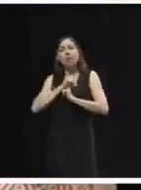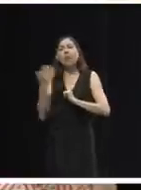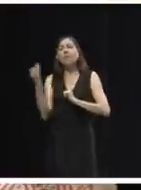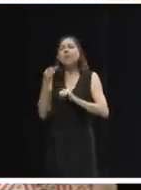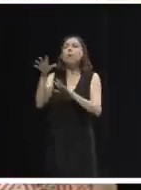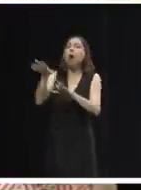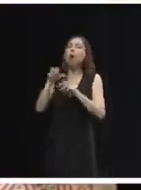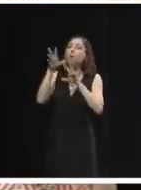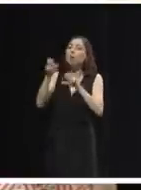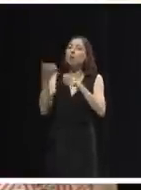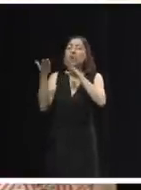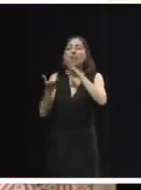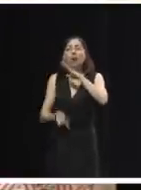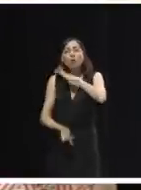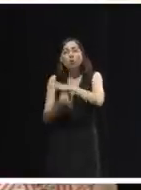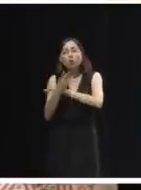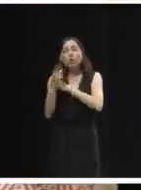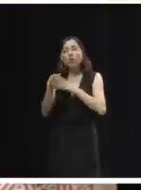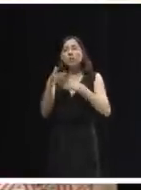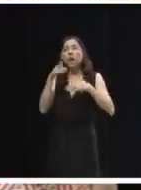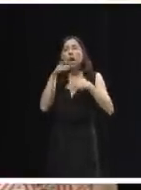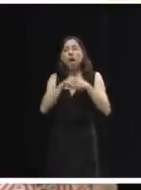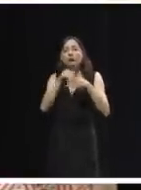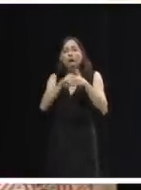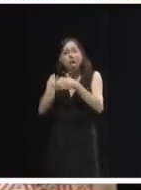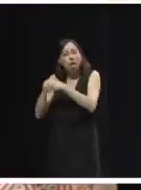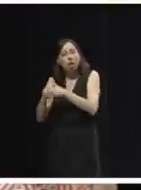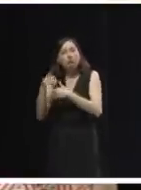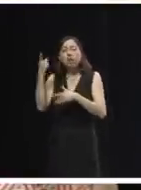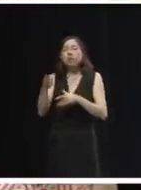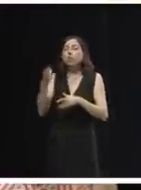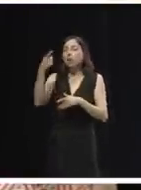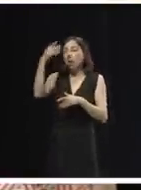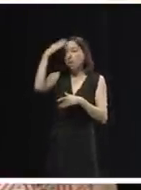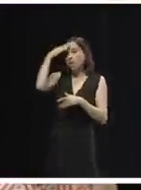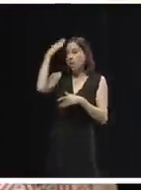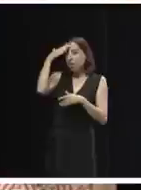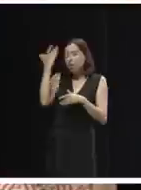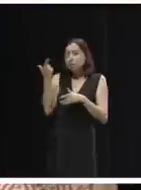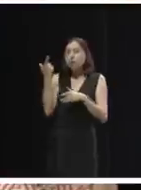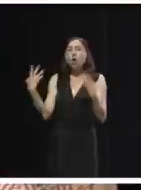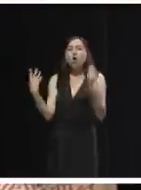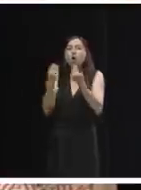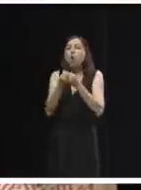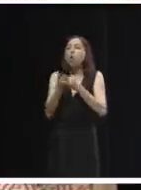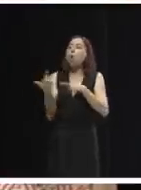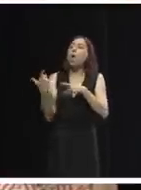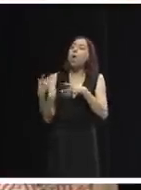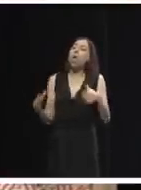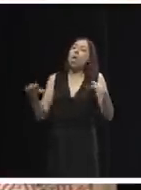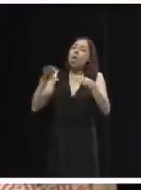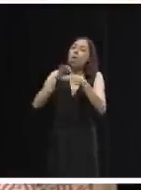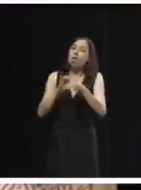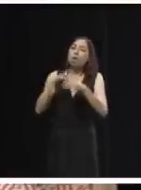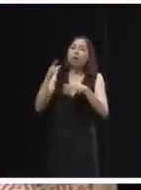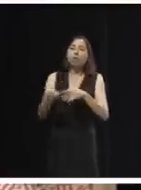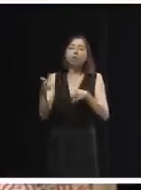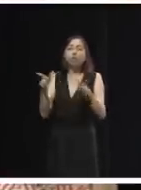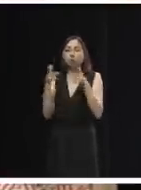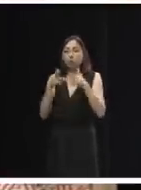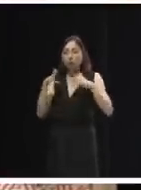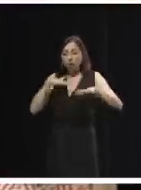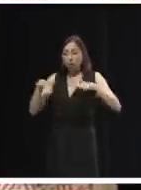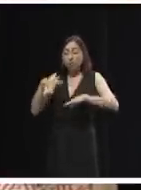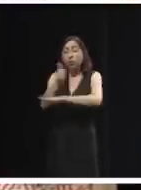a construir esa fraternidad, esos principios de sororidad con los aliados sociales, con los movimientos ciudadanos, con